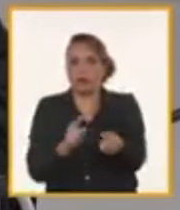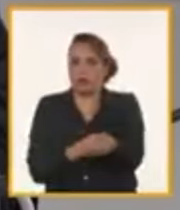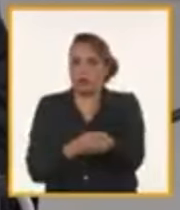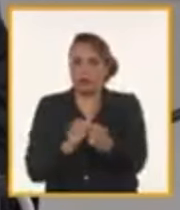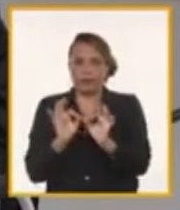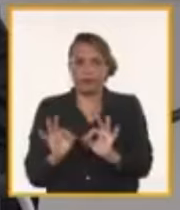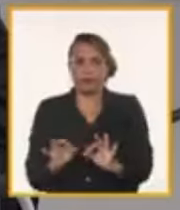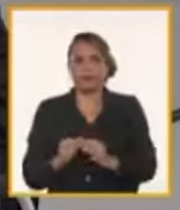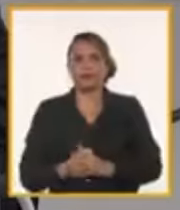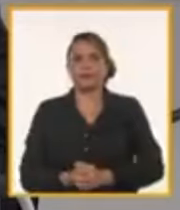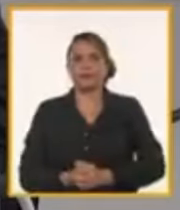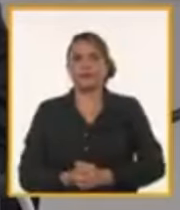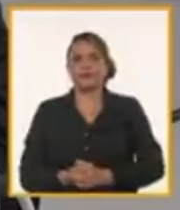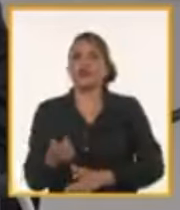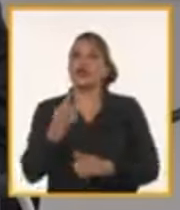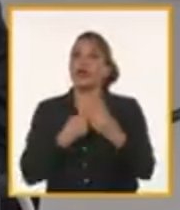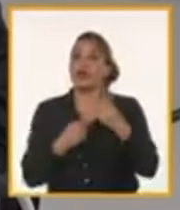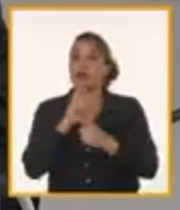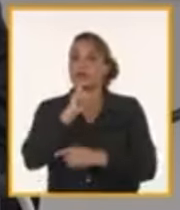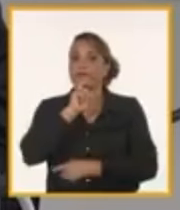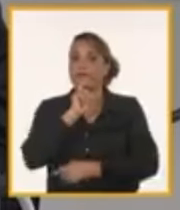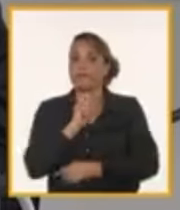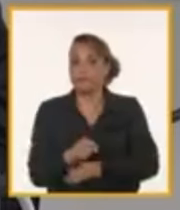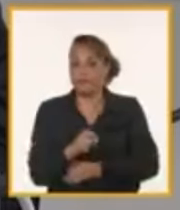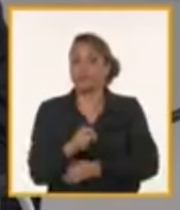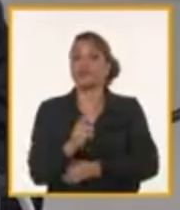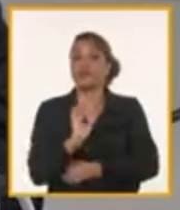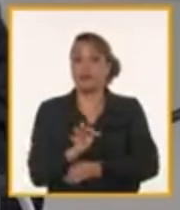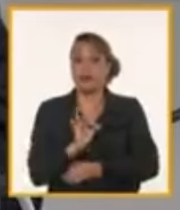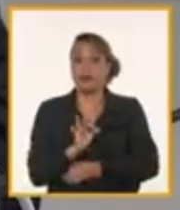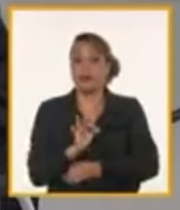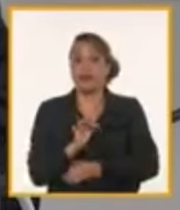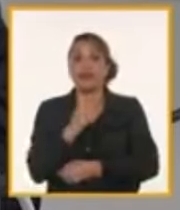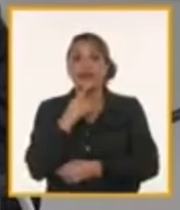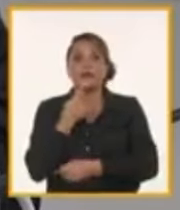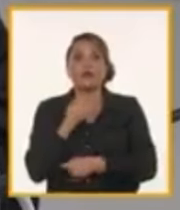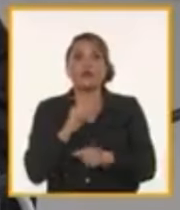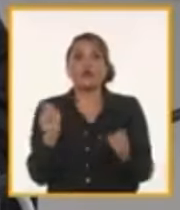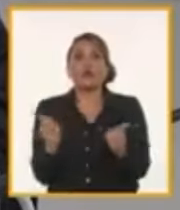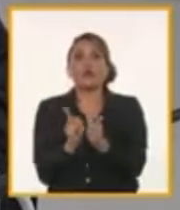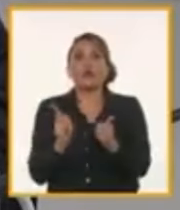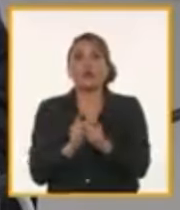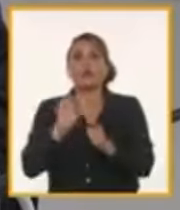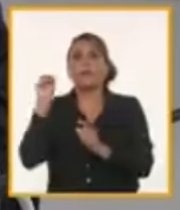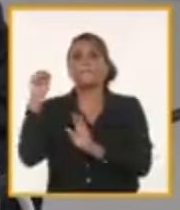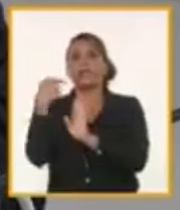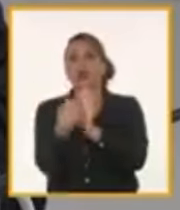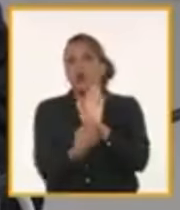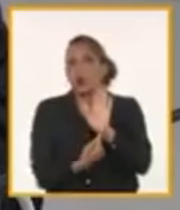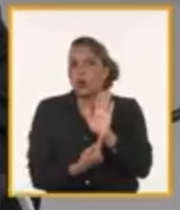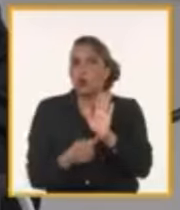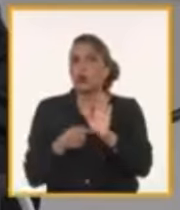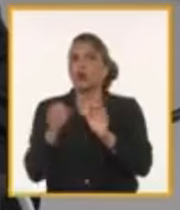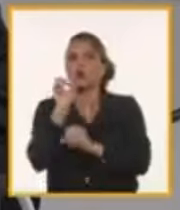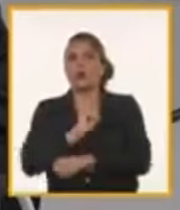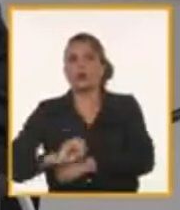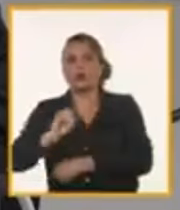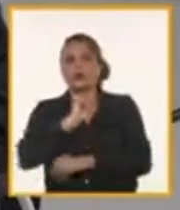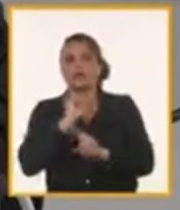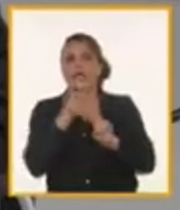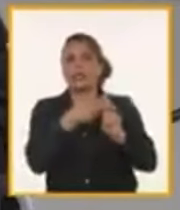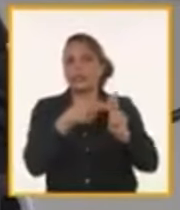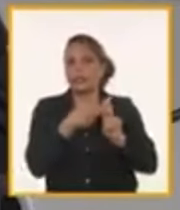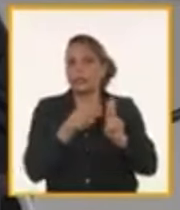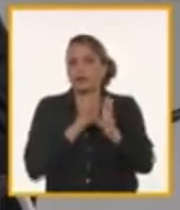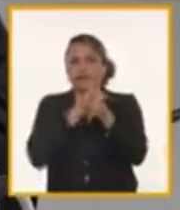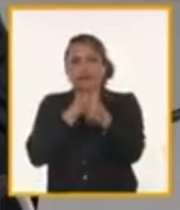resincronizador sobre todo un reto de corte metodológico para reorganizar todas las asignaturas las disciplinas en